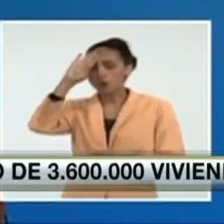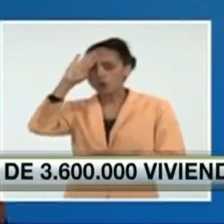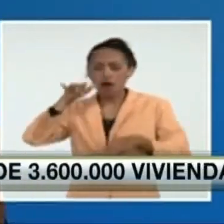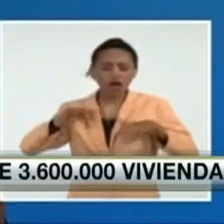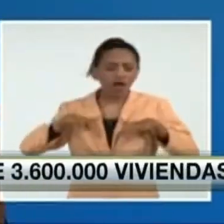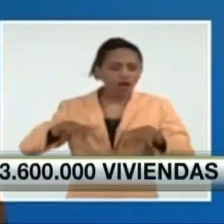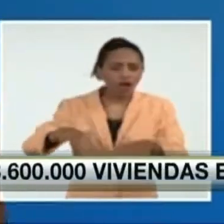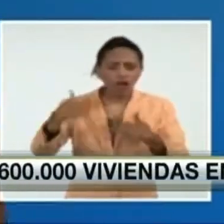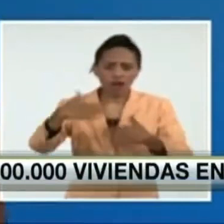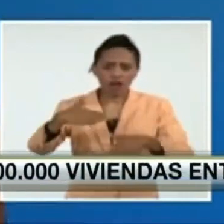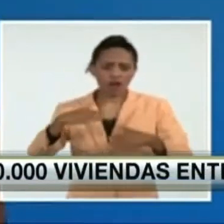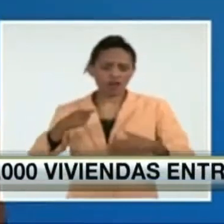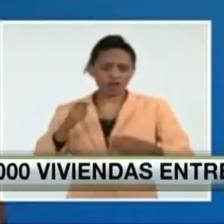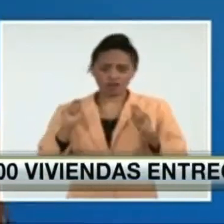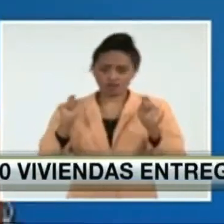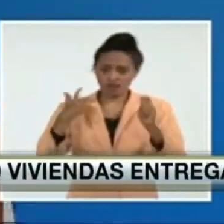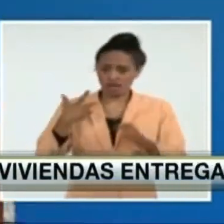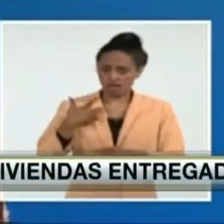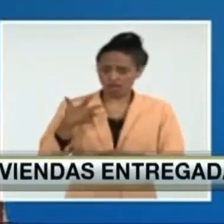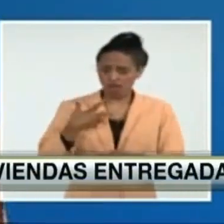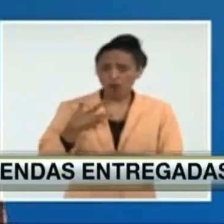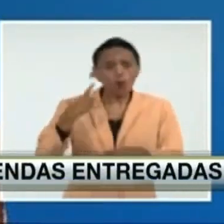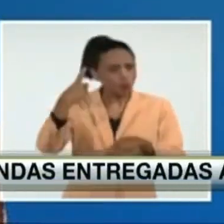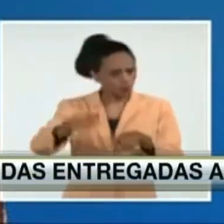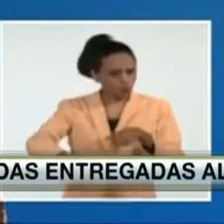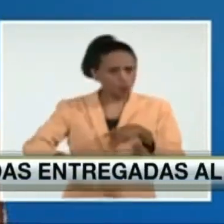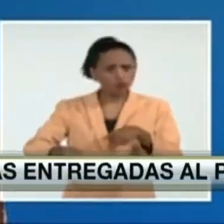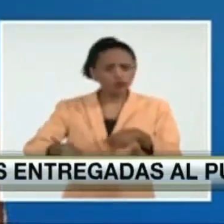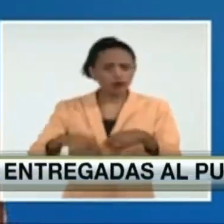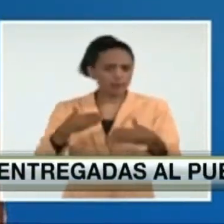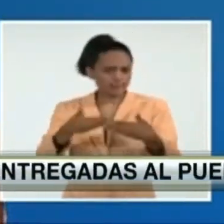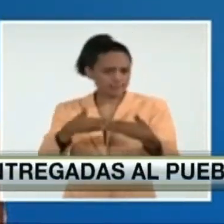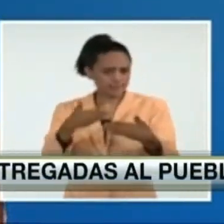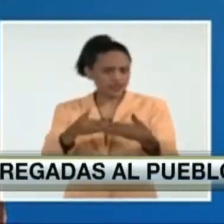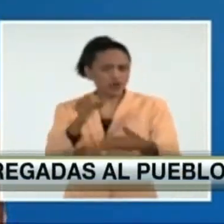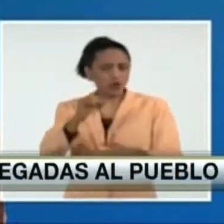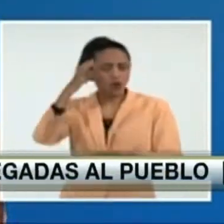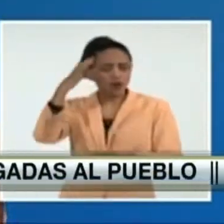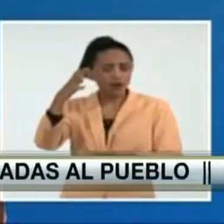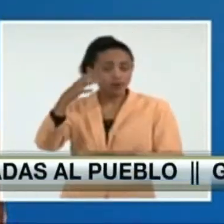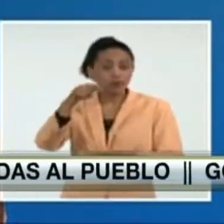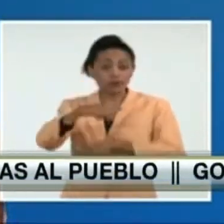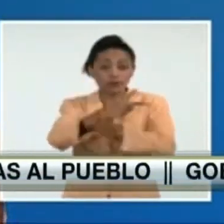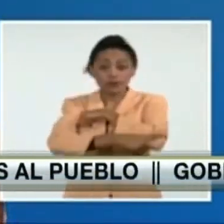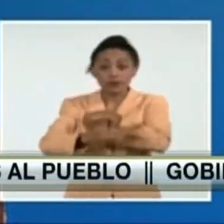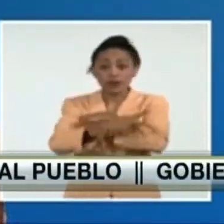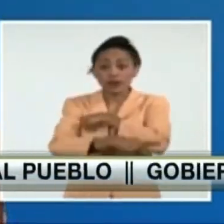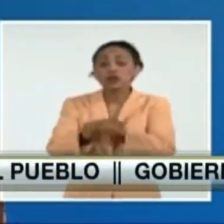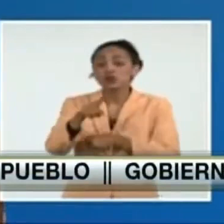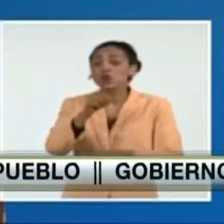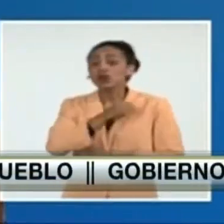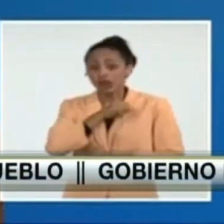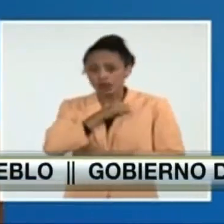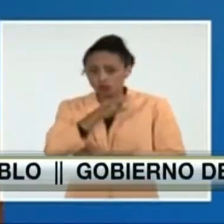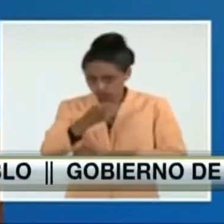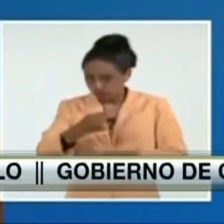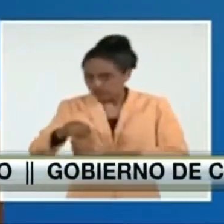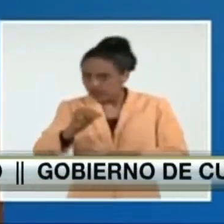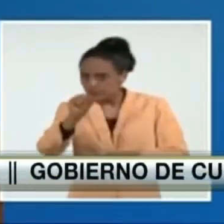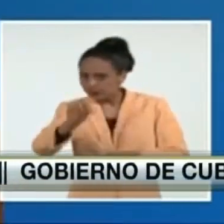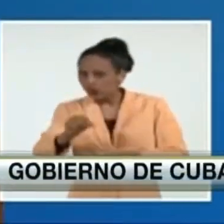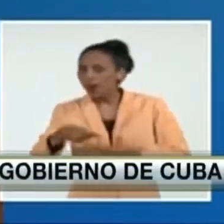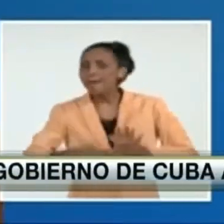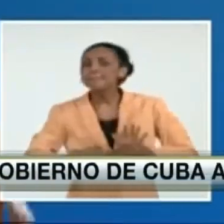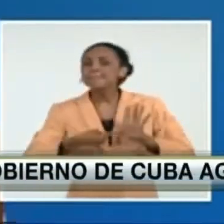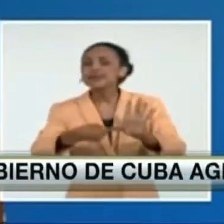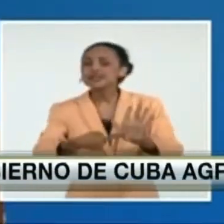cualquier entidad de cualquier país a que presente un caso de un desaparecido. Y me comprometo